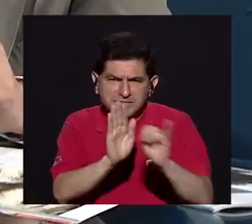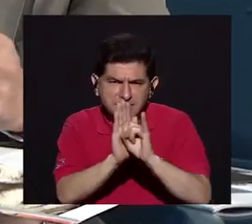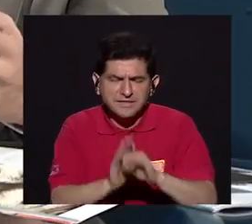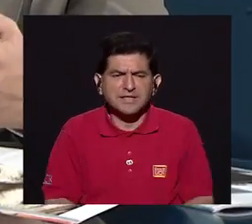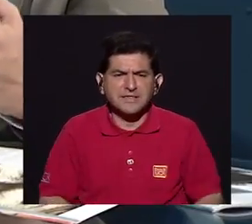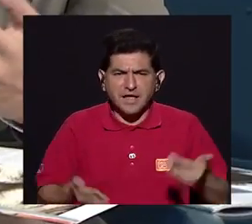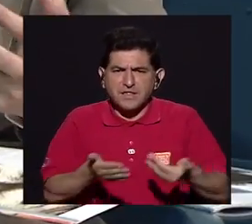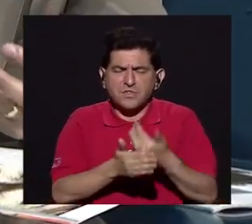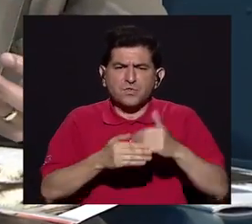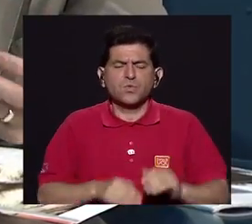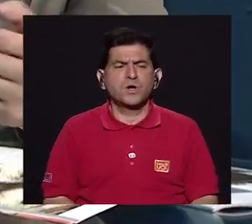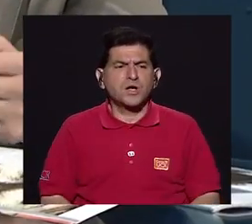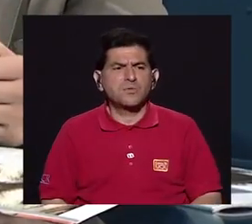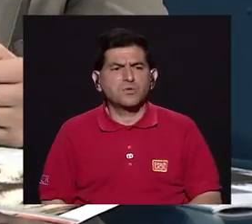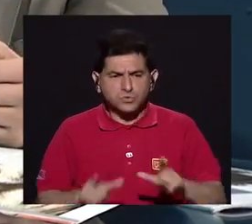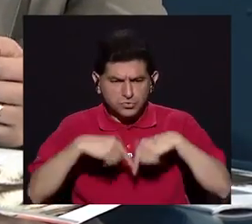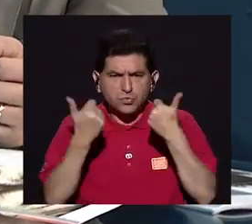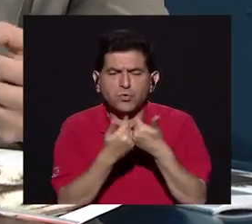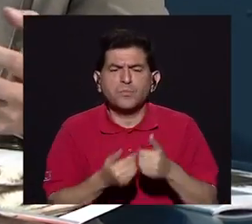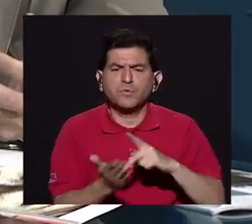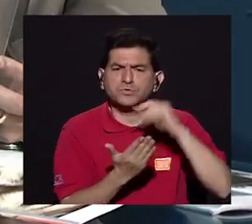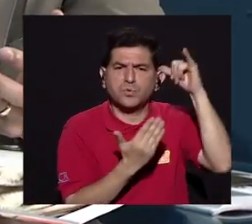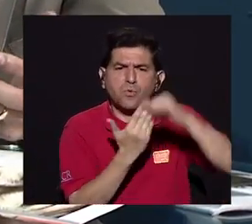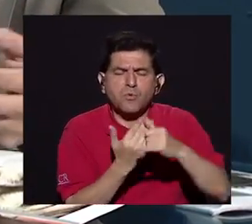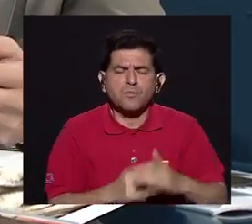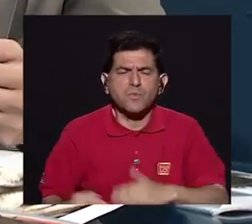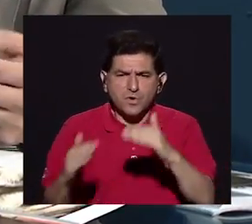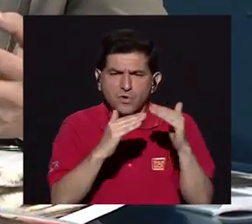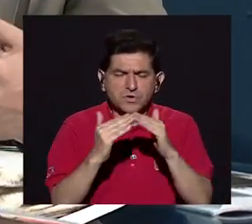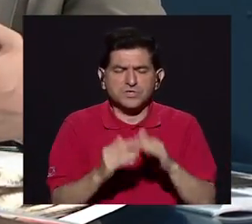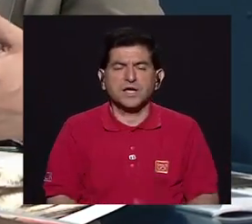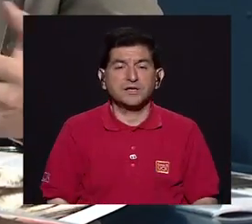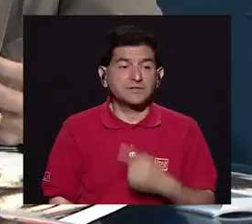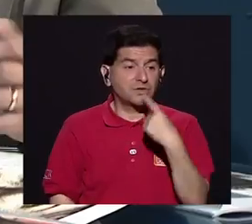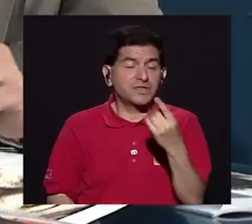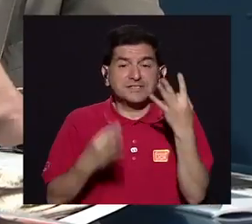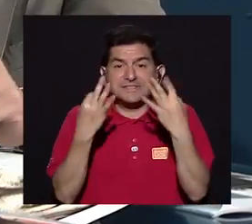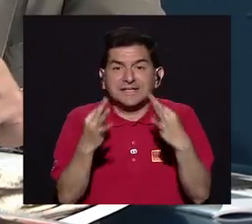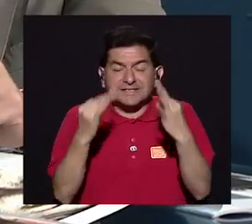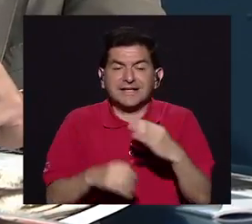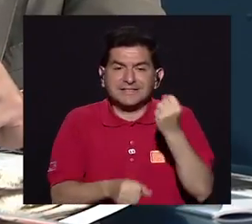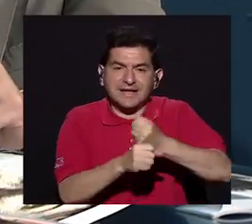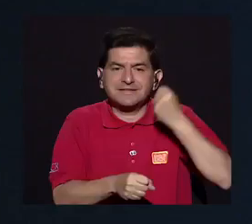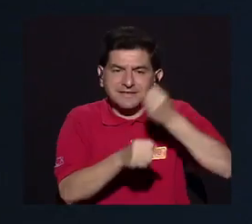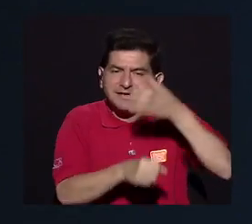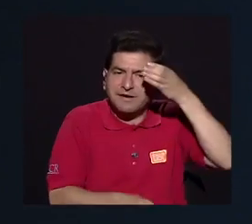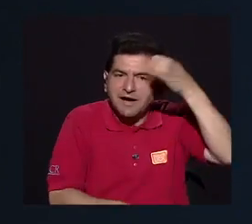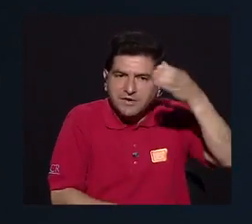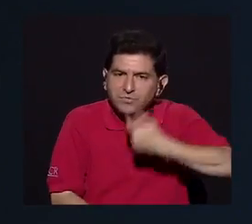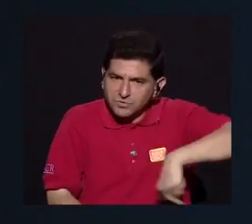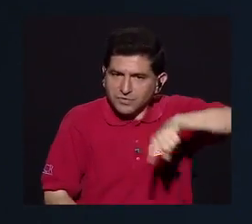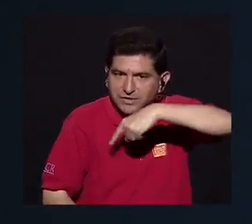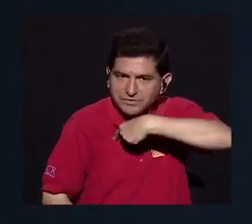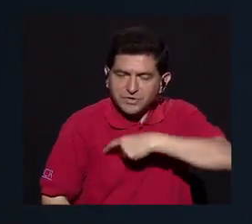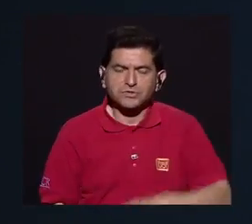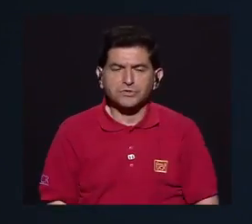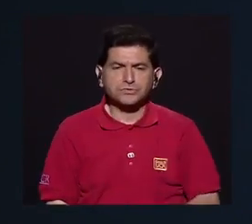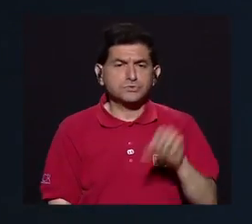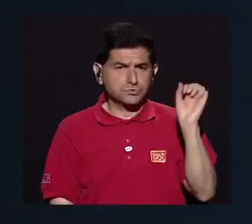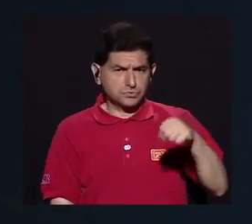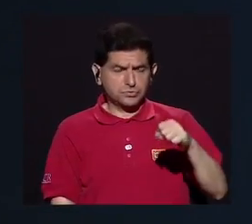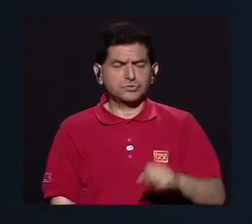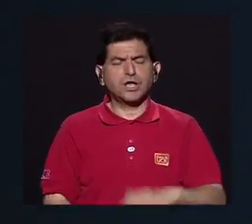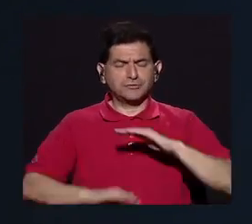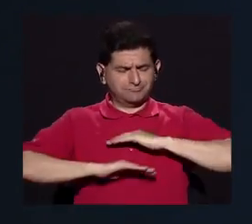que desarrollan sobre todo proyectos ciudadanos en el marco de lo que nosotros tratamos de hacer, que es cultura. Sí, sí, la verdad sí, ha